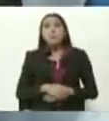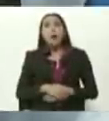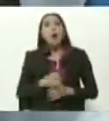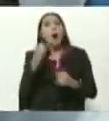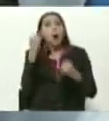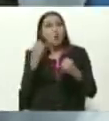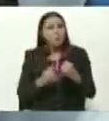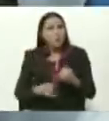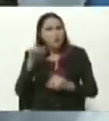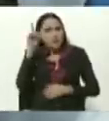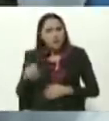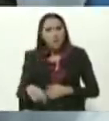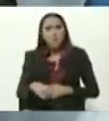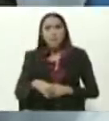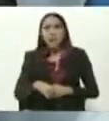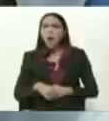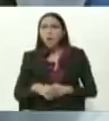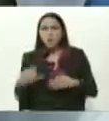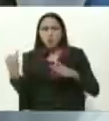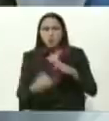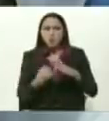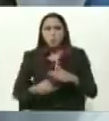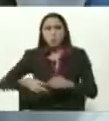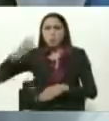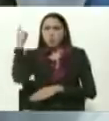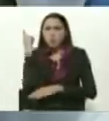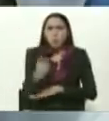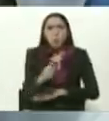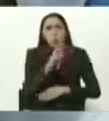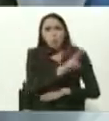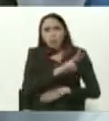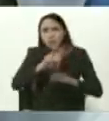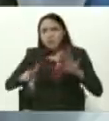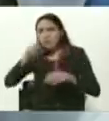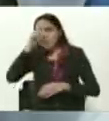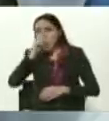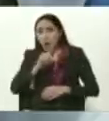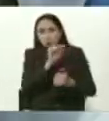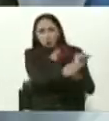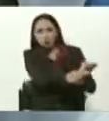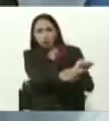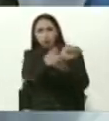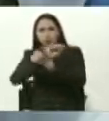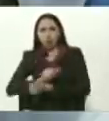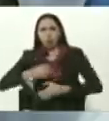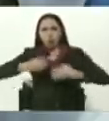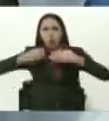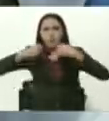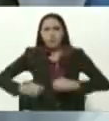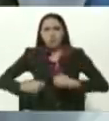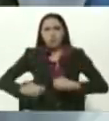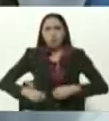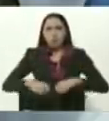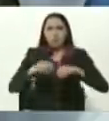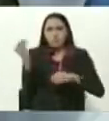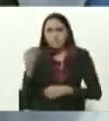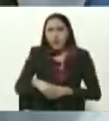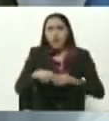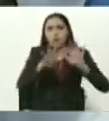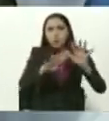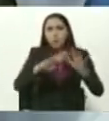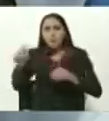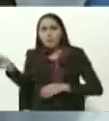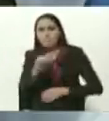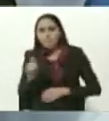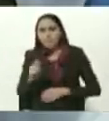Finalmente, el tribunal condenó a 27 años y 9 meses de prisión por